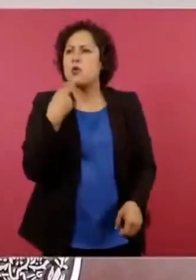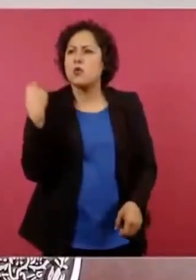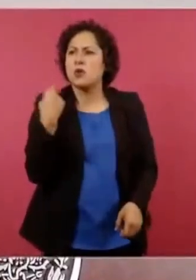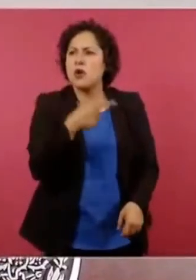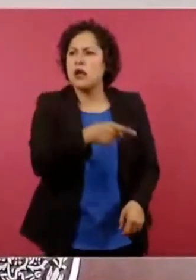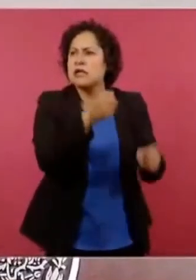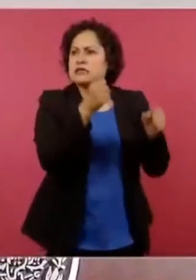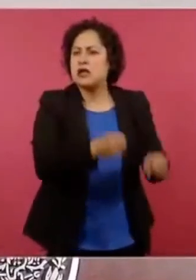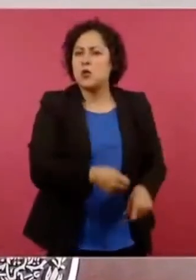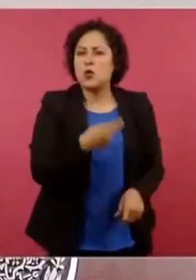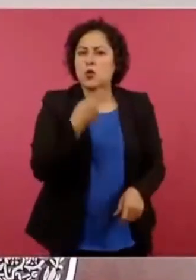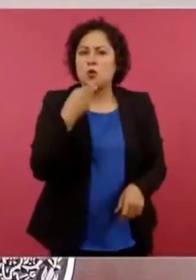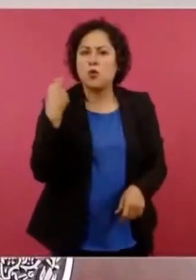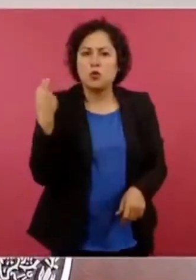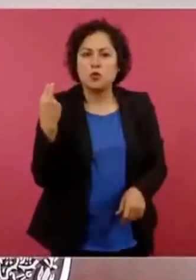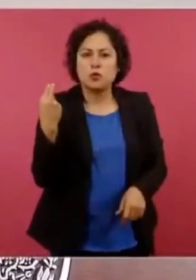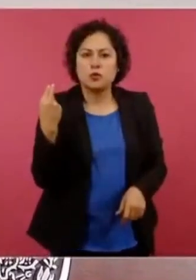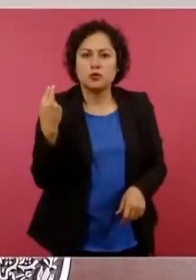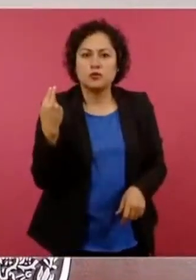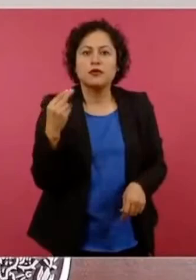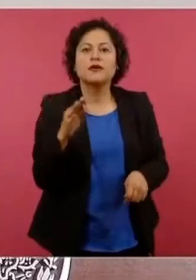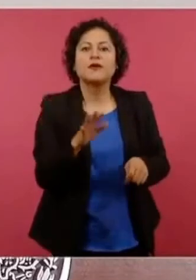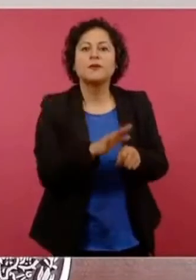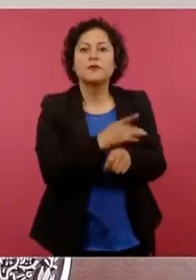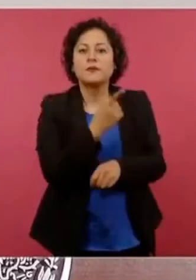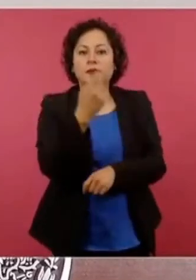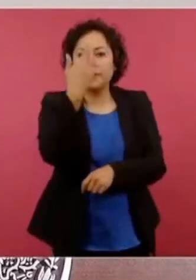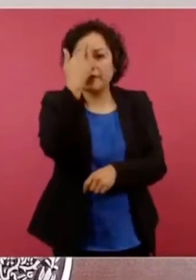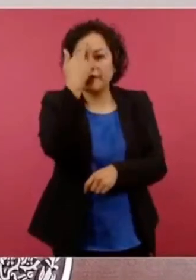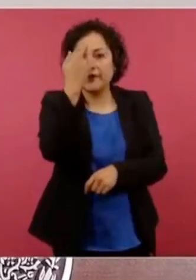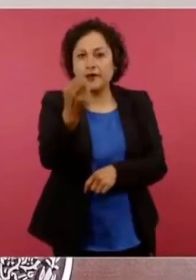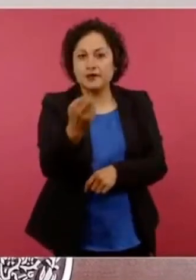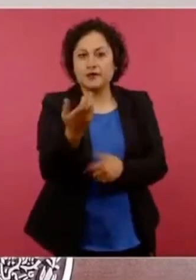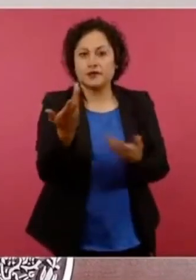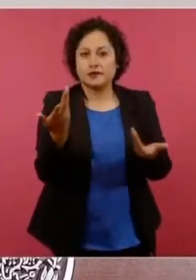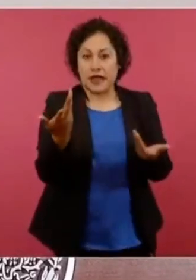porque como se trata de una investigación que inicia, siempre se piensa